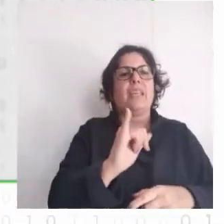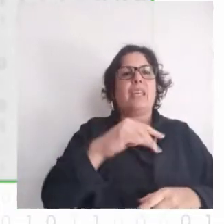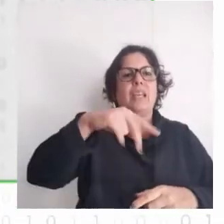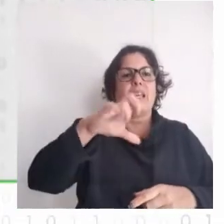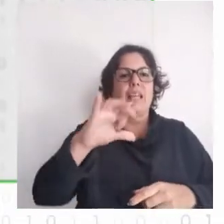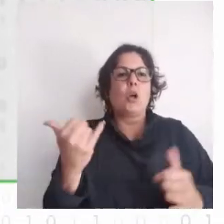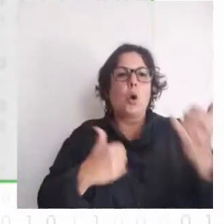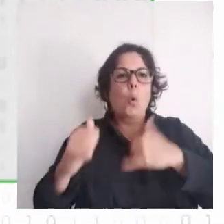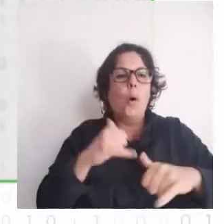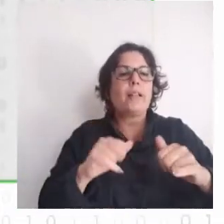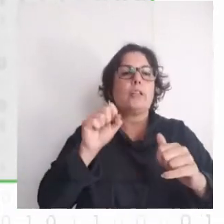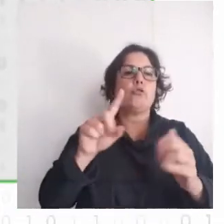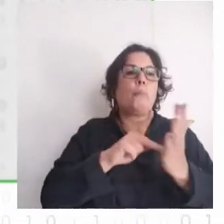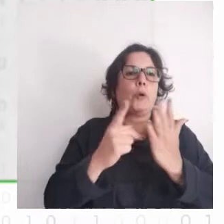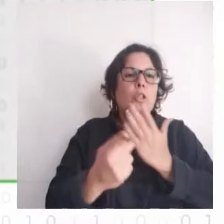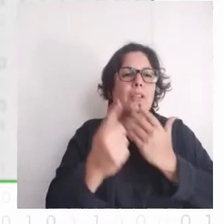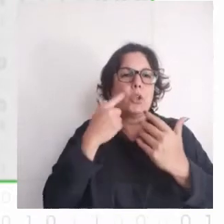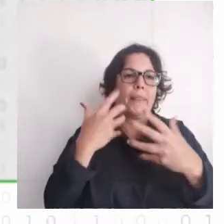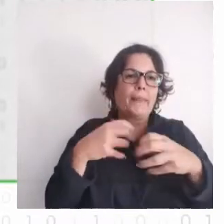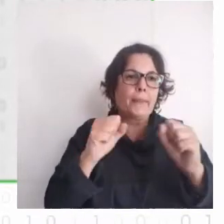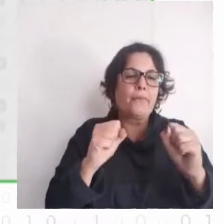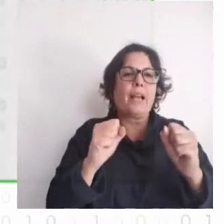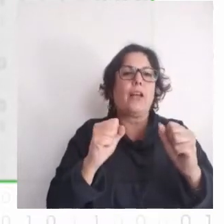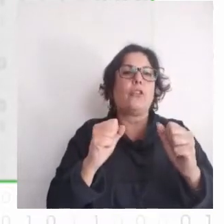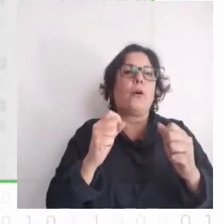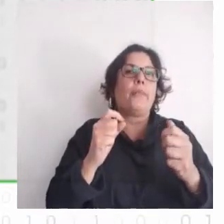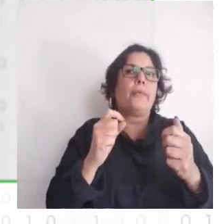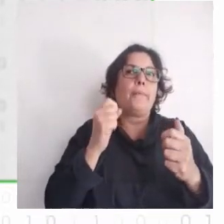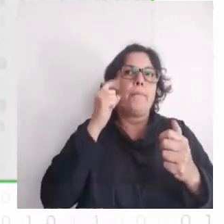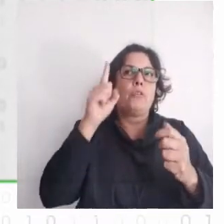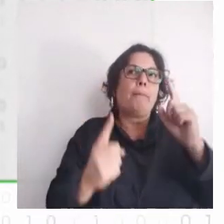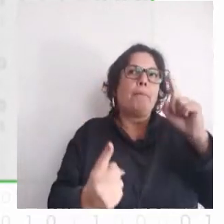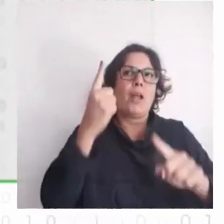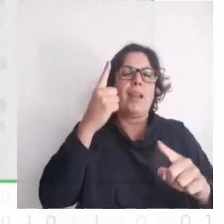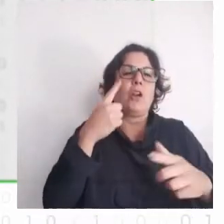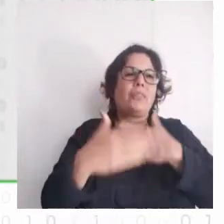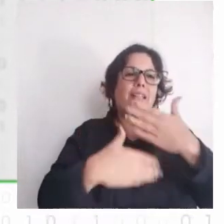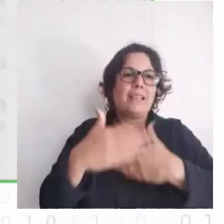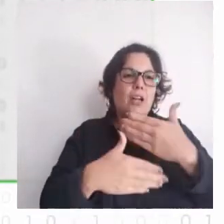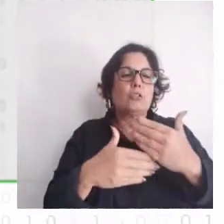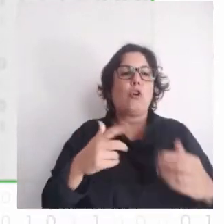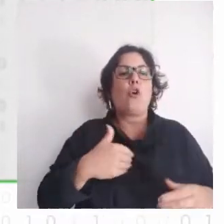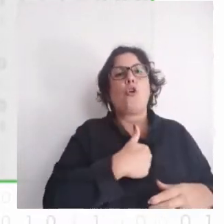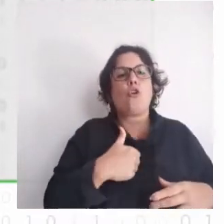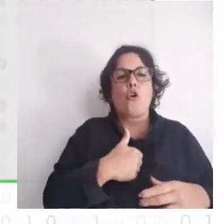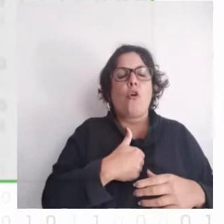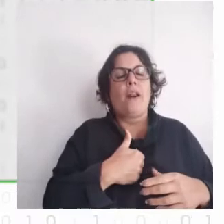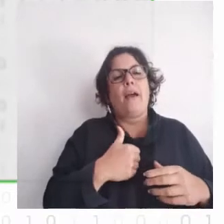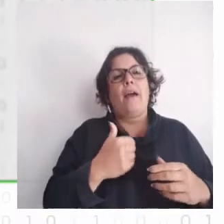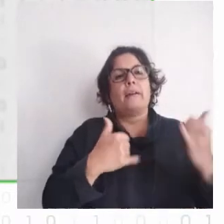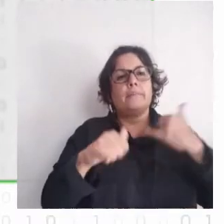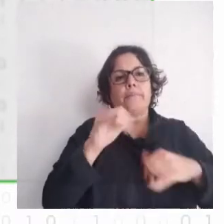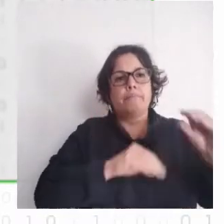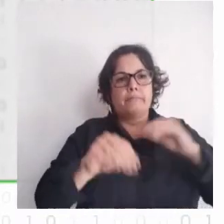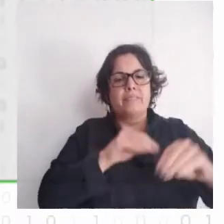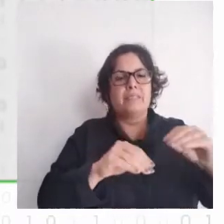sobre su proyecto Identificación Dinámica de Potenciales Pioneros, el cual desarrolló desde su rol como Data Scientist de AstraZeneca